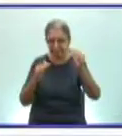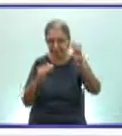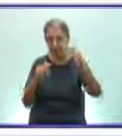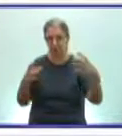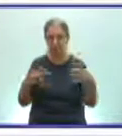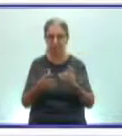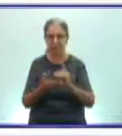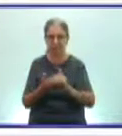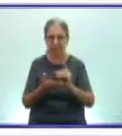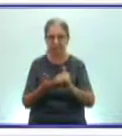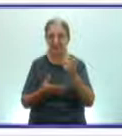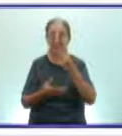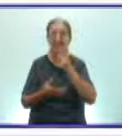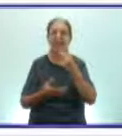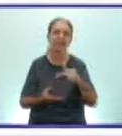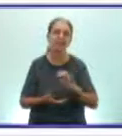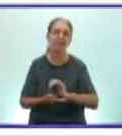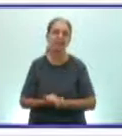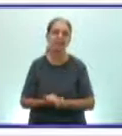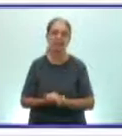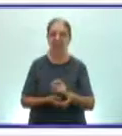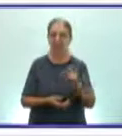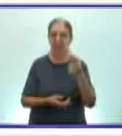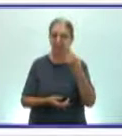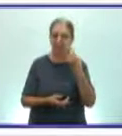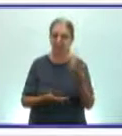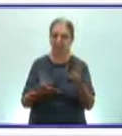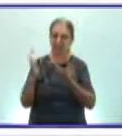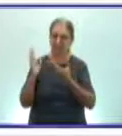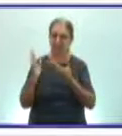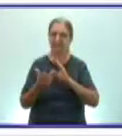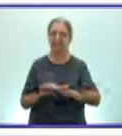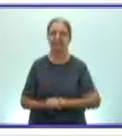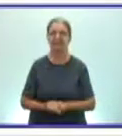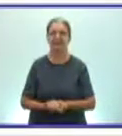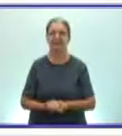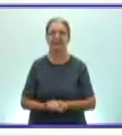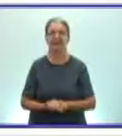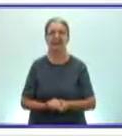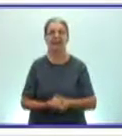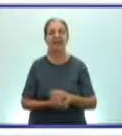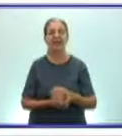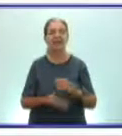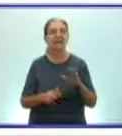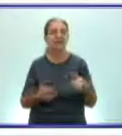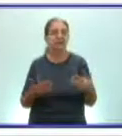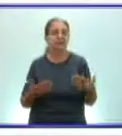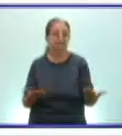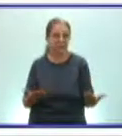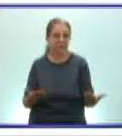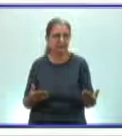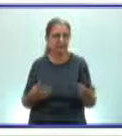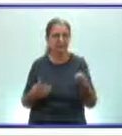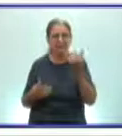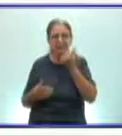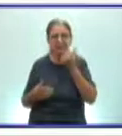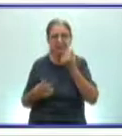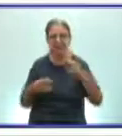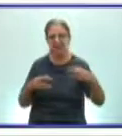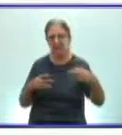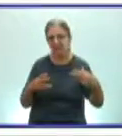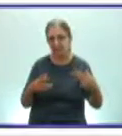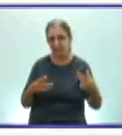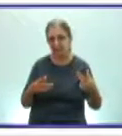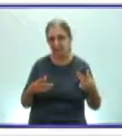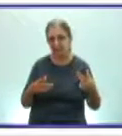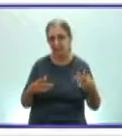datos. Veamos un ejemplo. Aquí tienen una lista de números. Para determinar cuál es el que más se repite, debemos